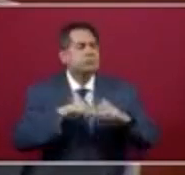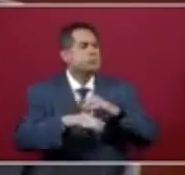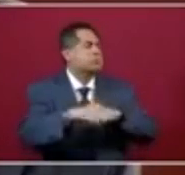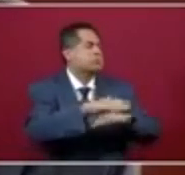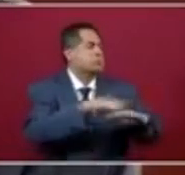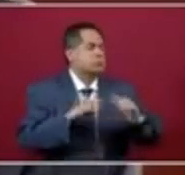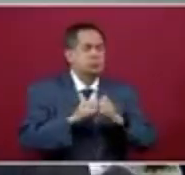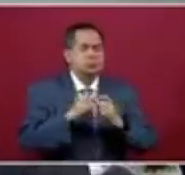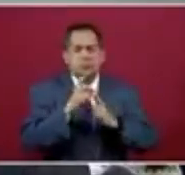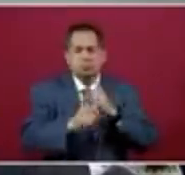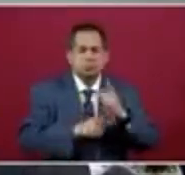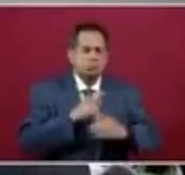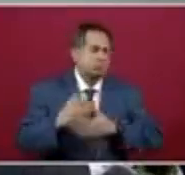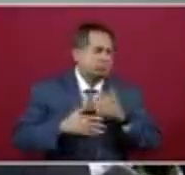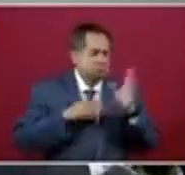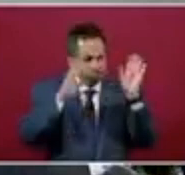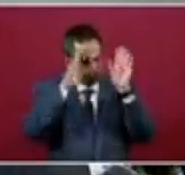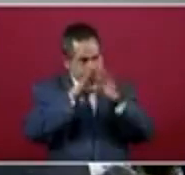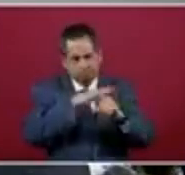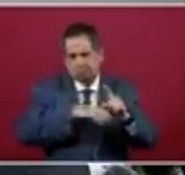deportivo en general.